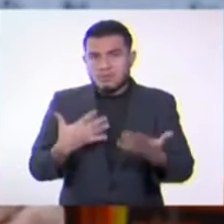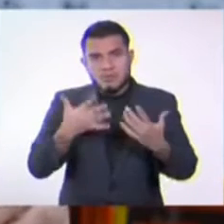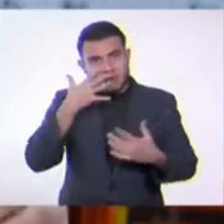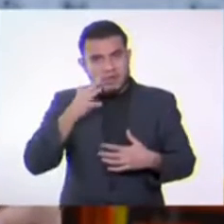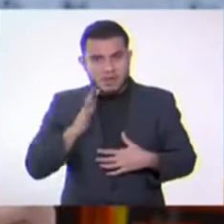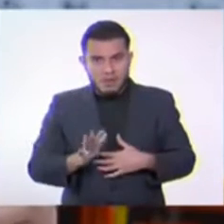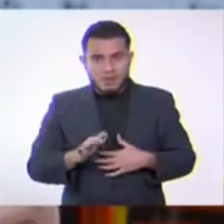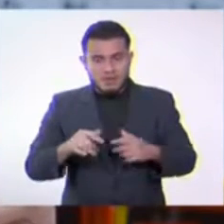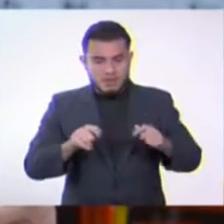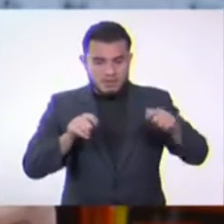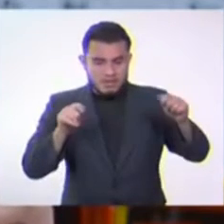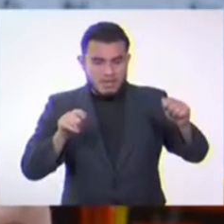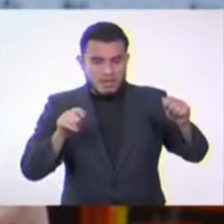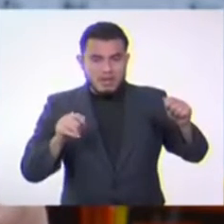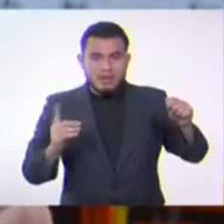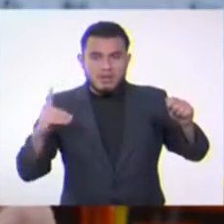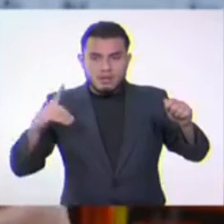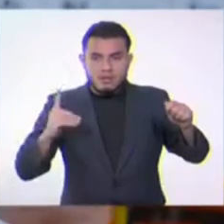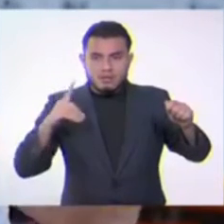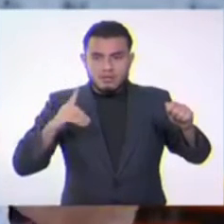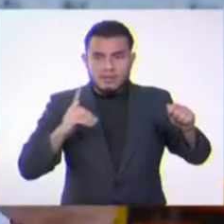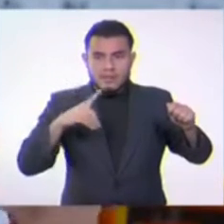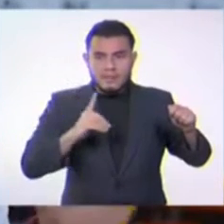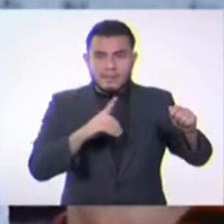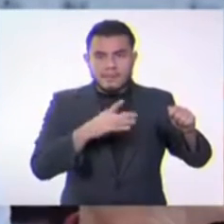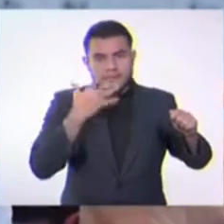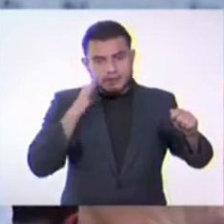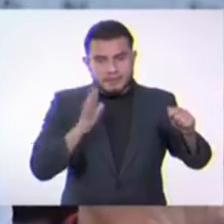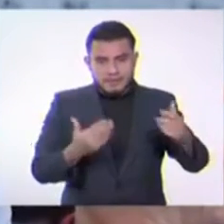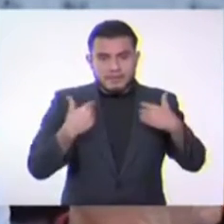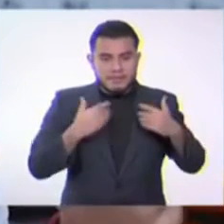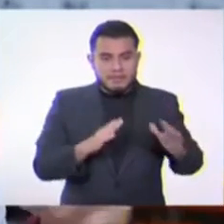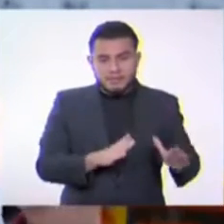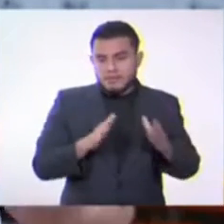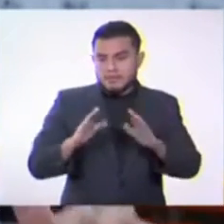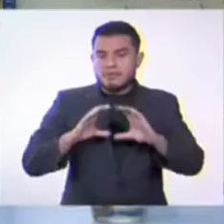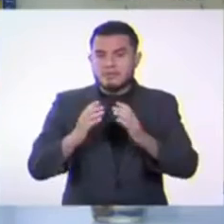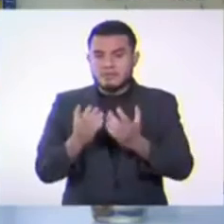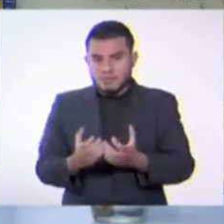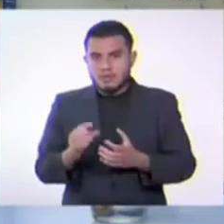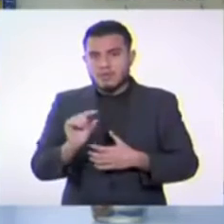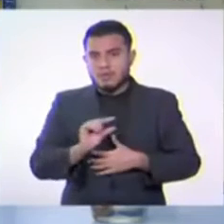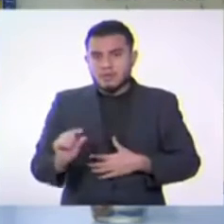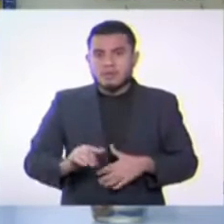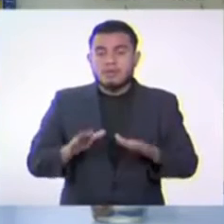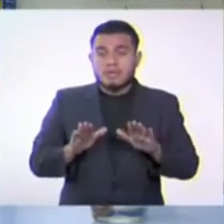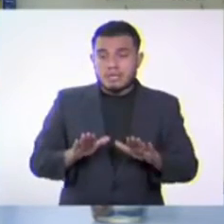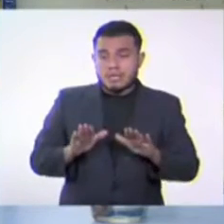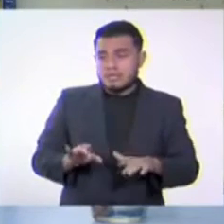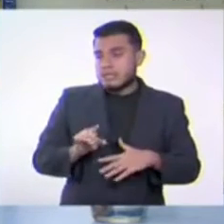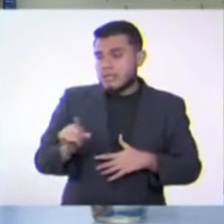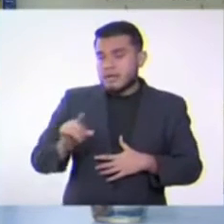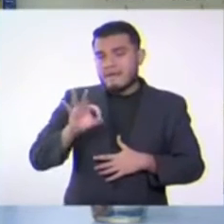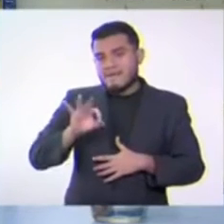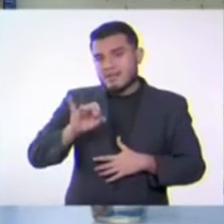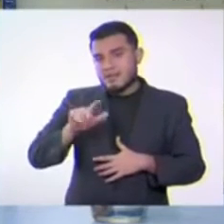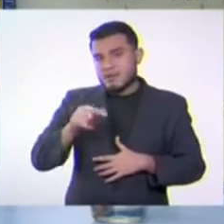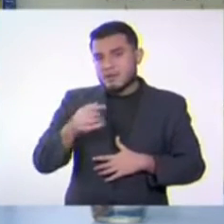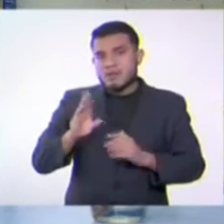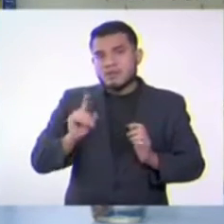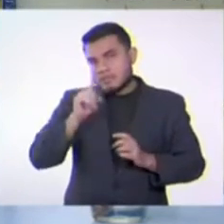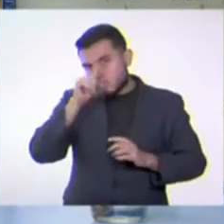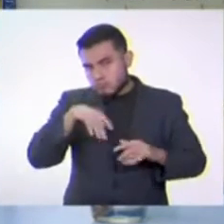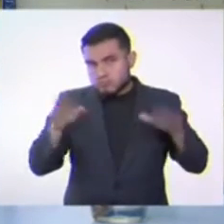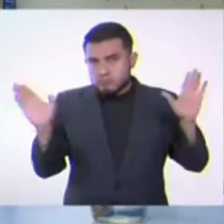de este Archaeopteryx litográfica. Hay que clasificarlo, hay que nombrarlo y gracias a él sabemos que aves y